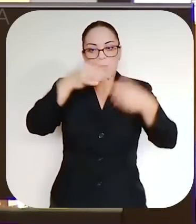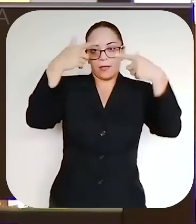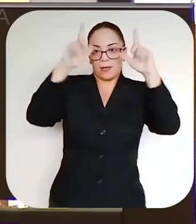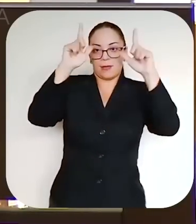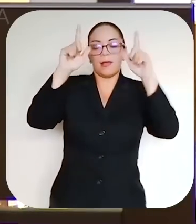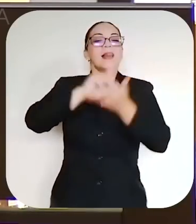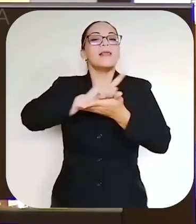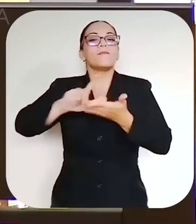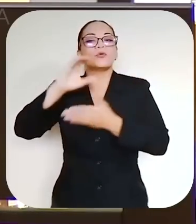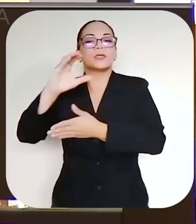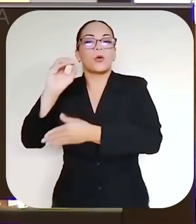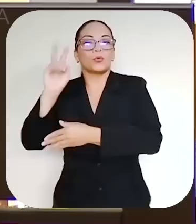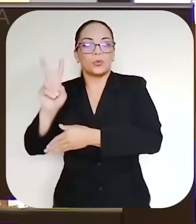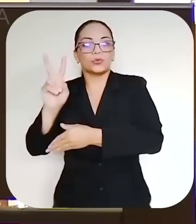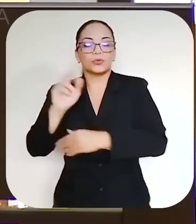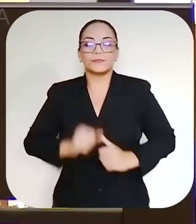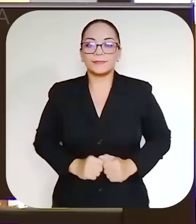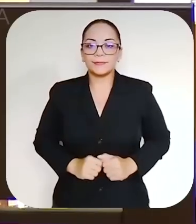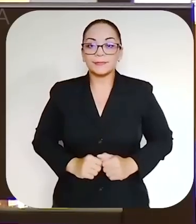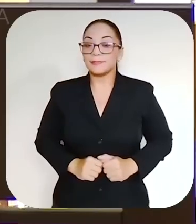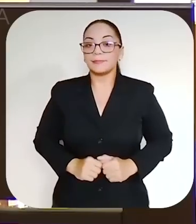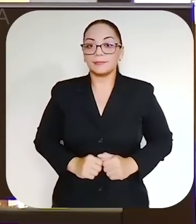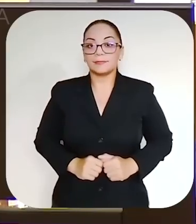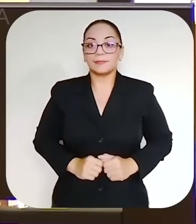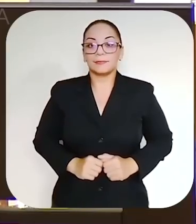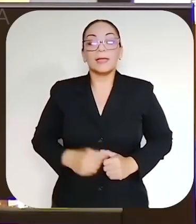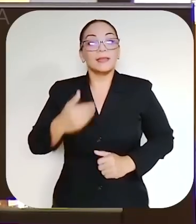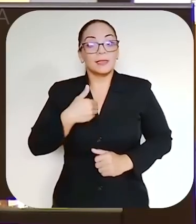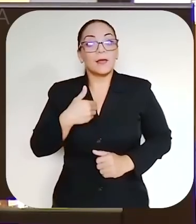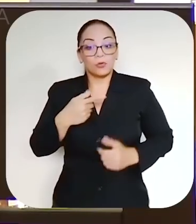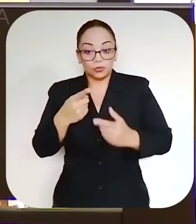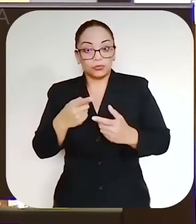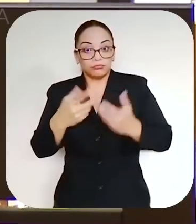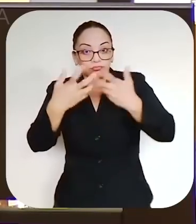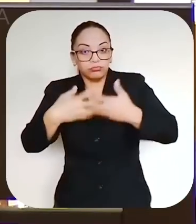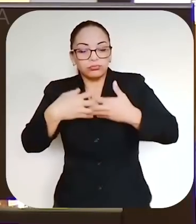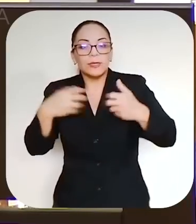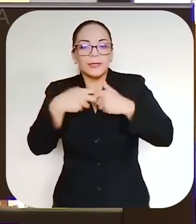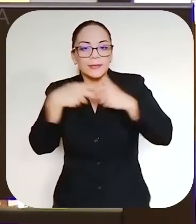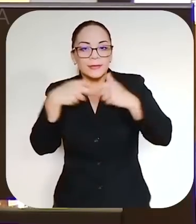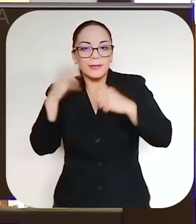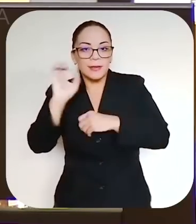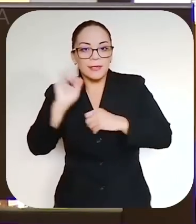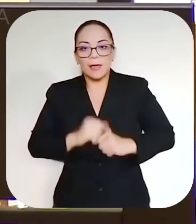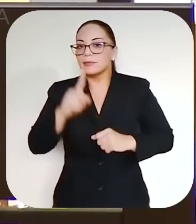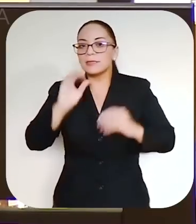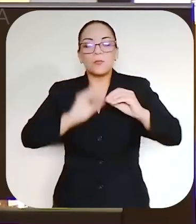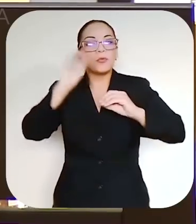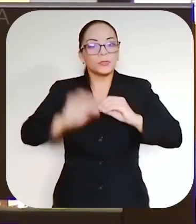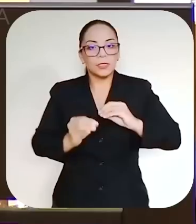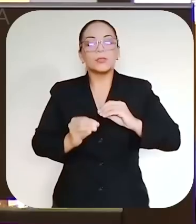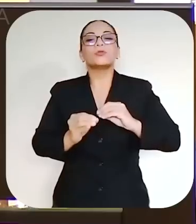agroforestal que es carbono neutral tenemos una matriz de energía eléctrica que es